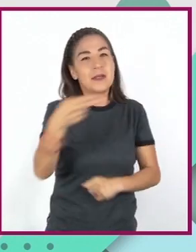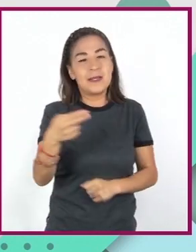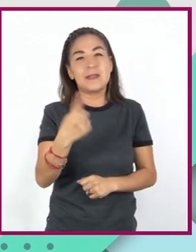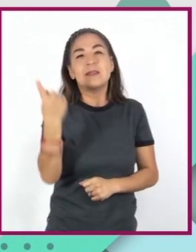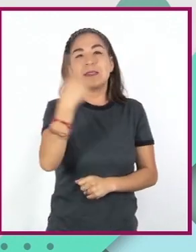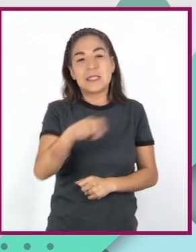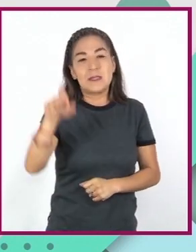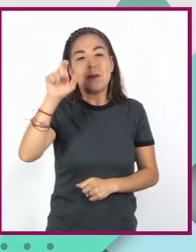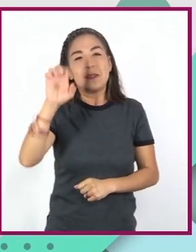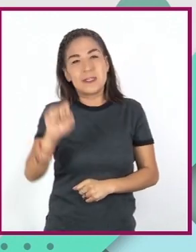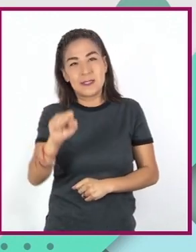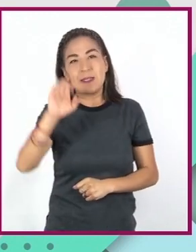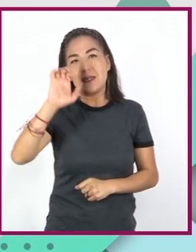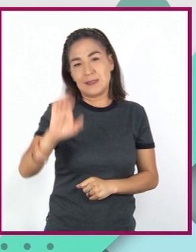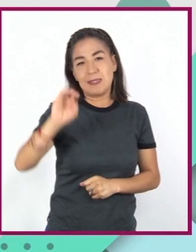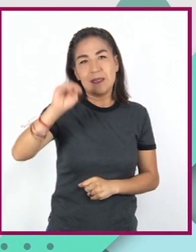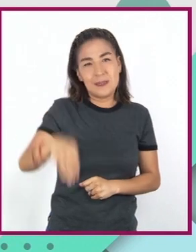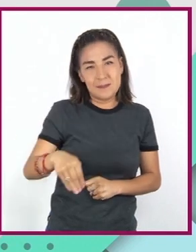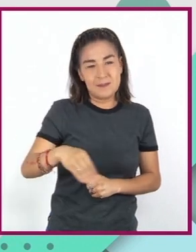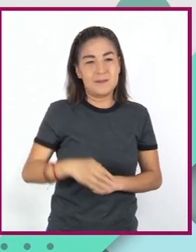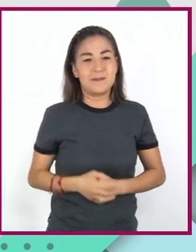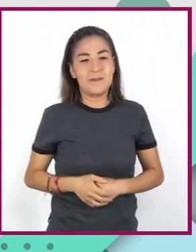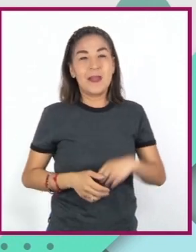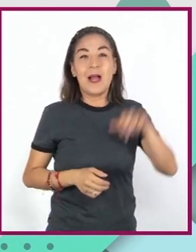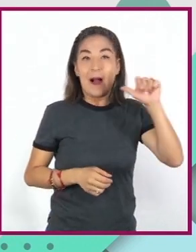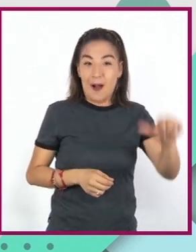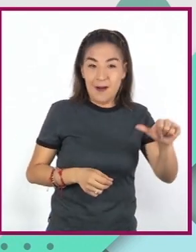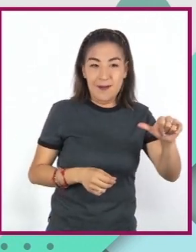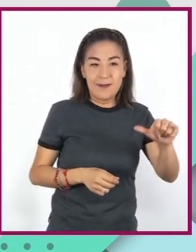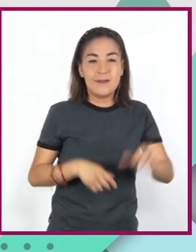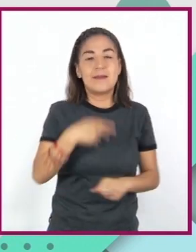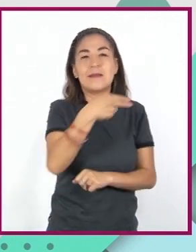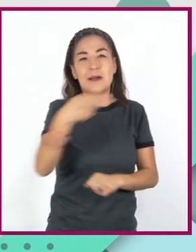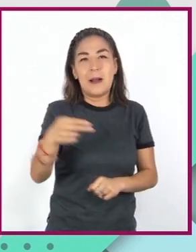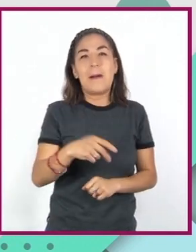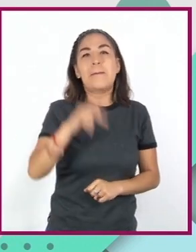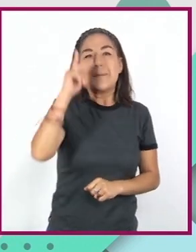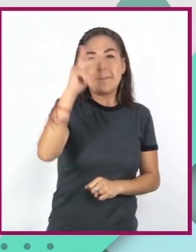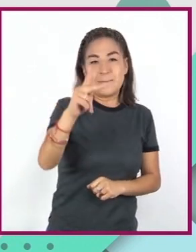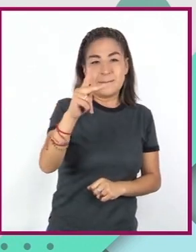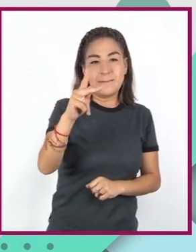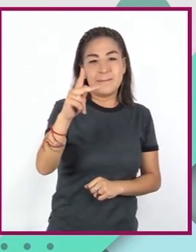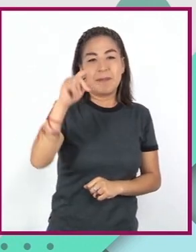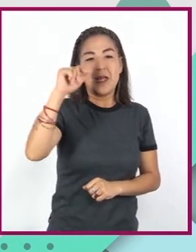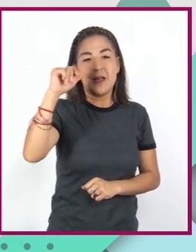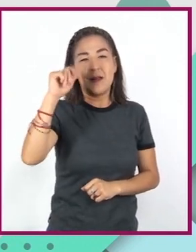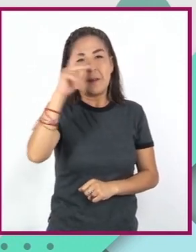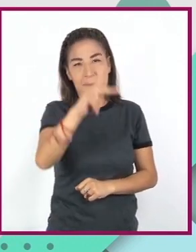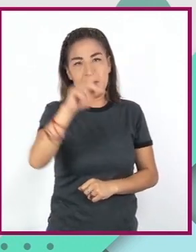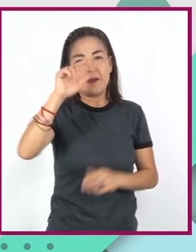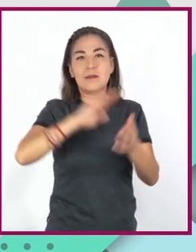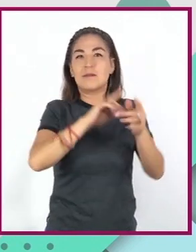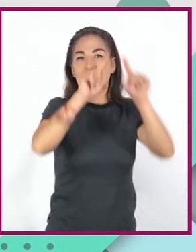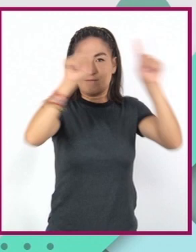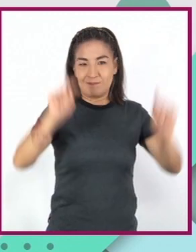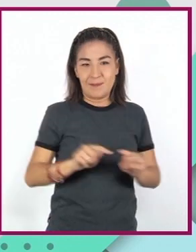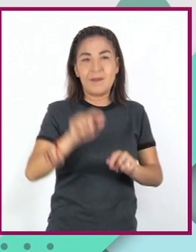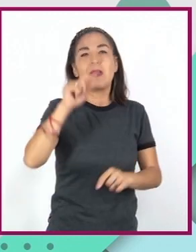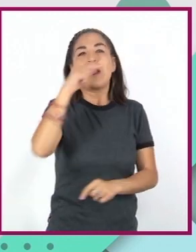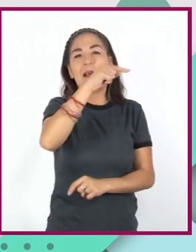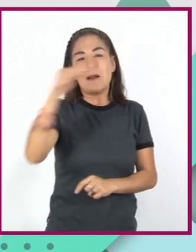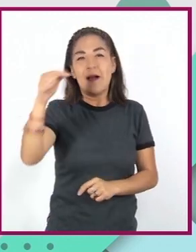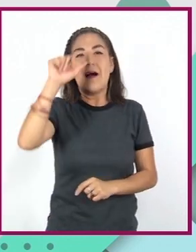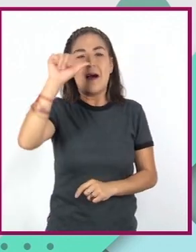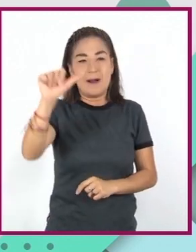igual a 160 centímetros. El área es igual a perímetro por apotema